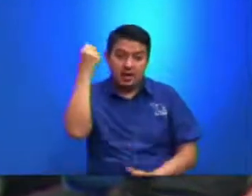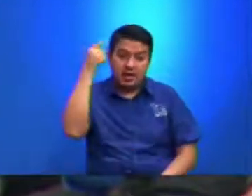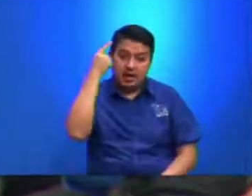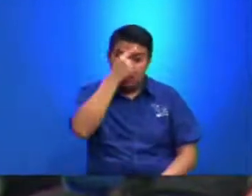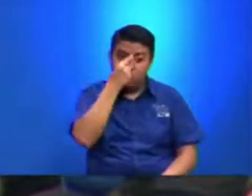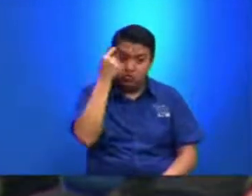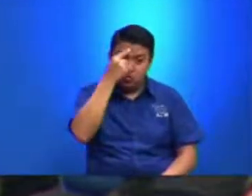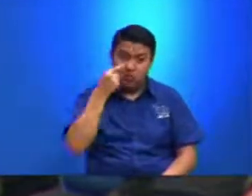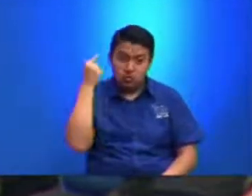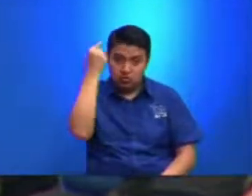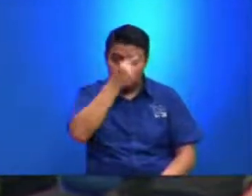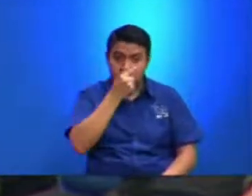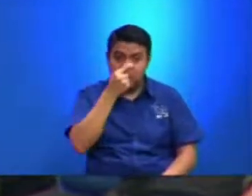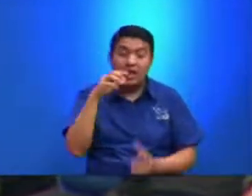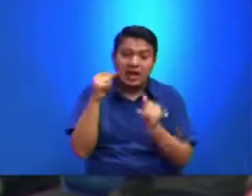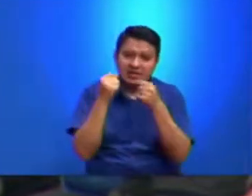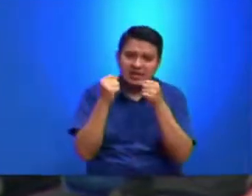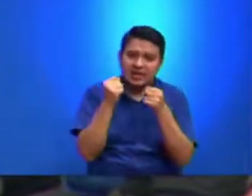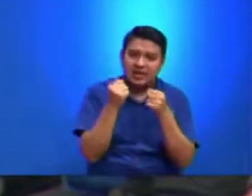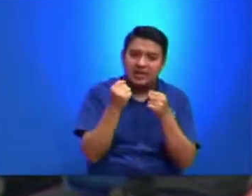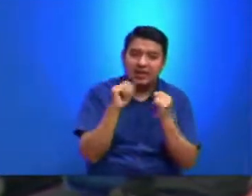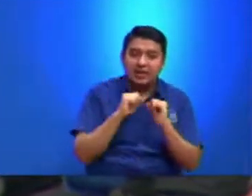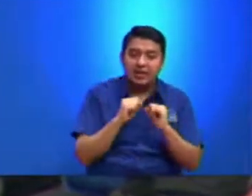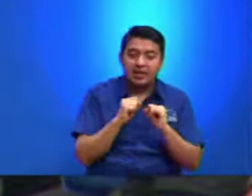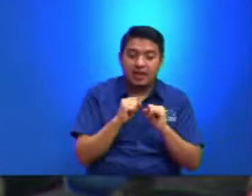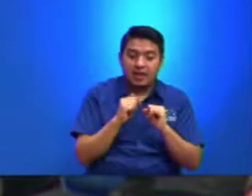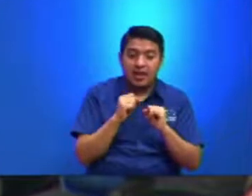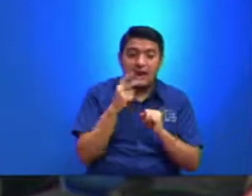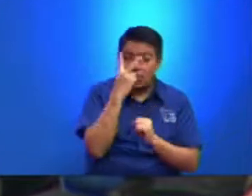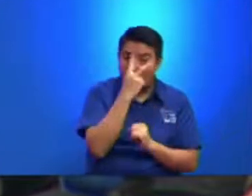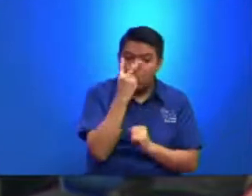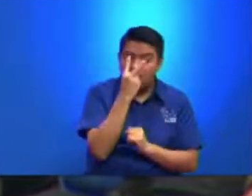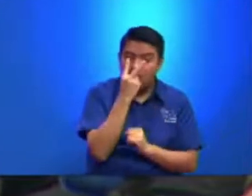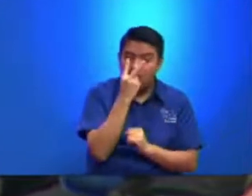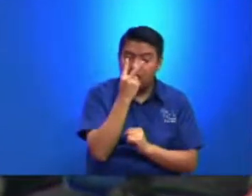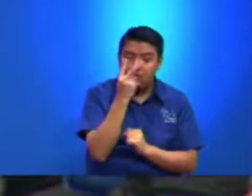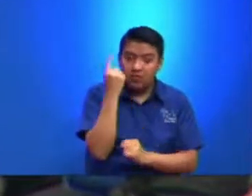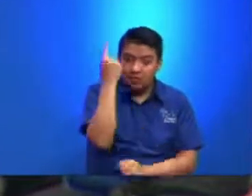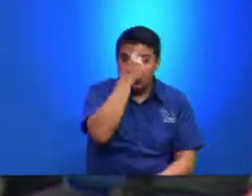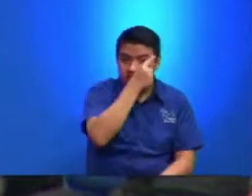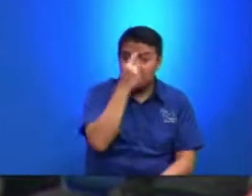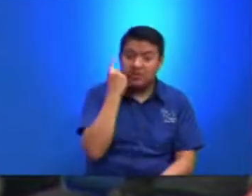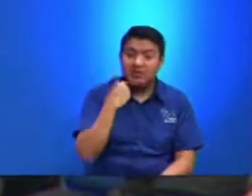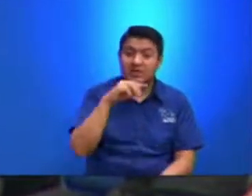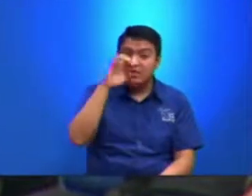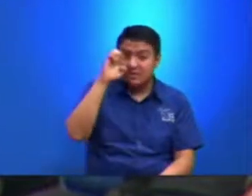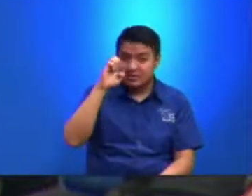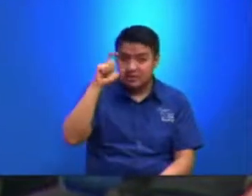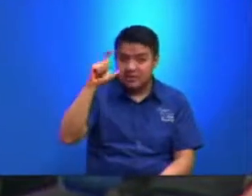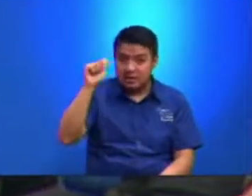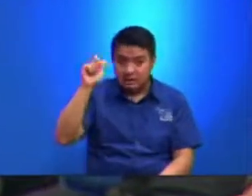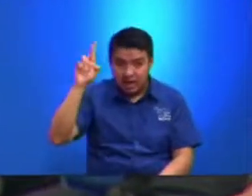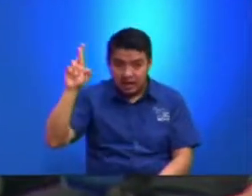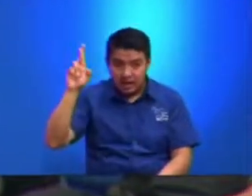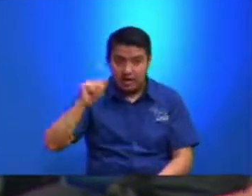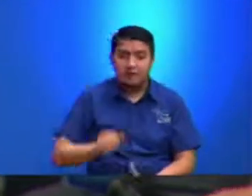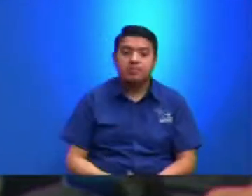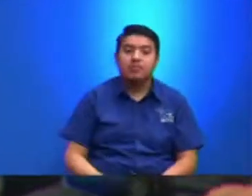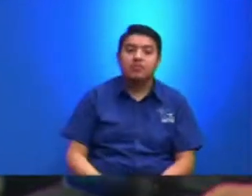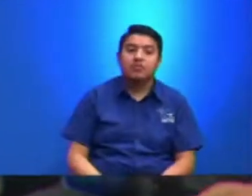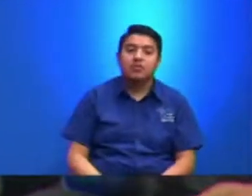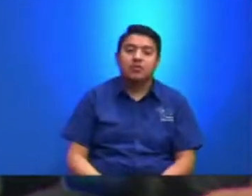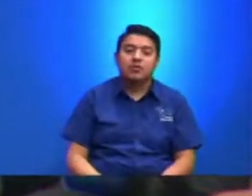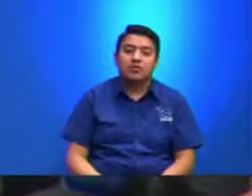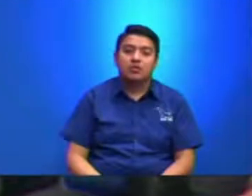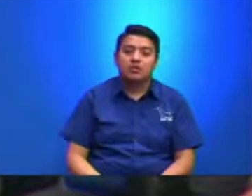como a morir el ojo, ¿verdad? Y eso es importante, ¿verdad? Un infarto ocular que puede ser por